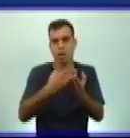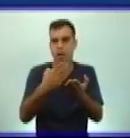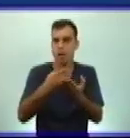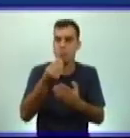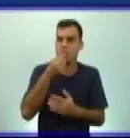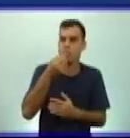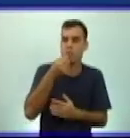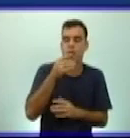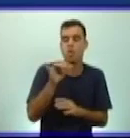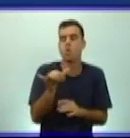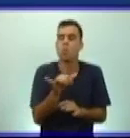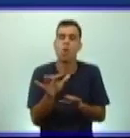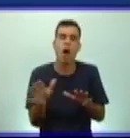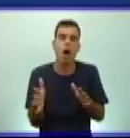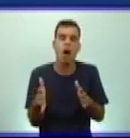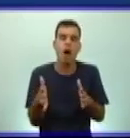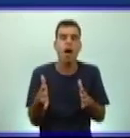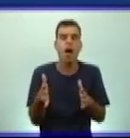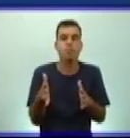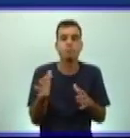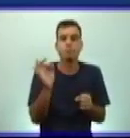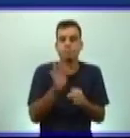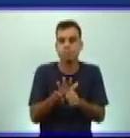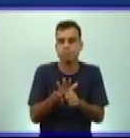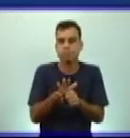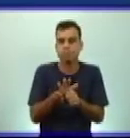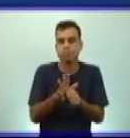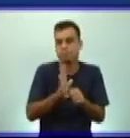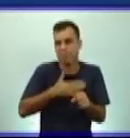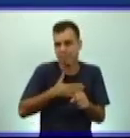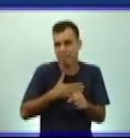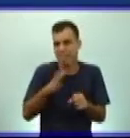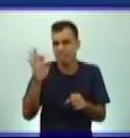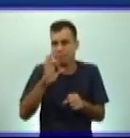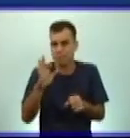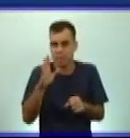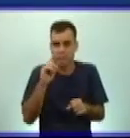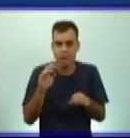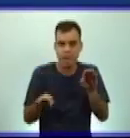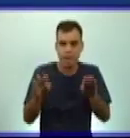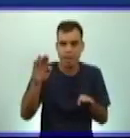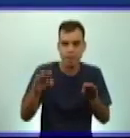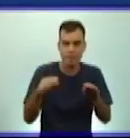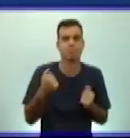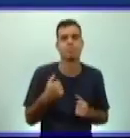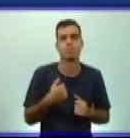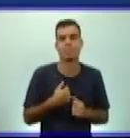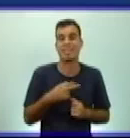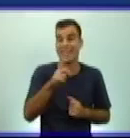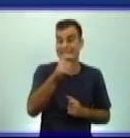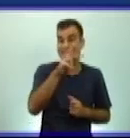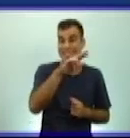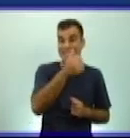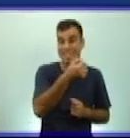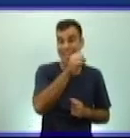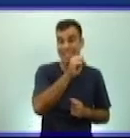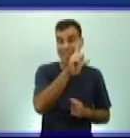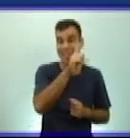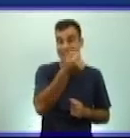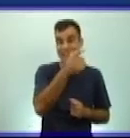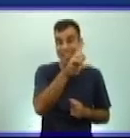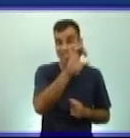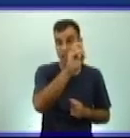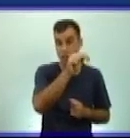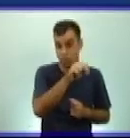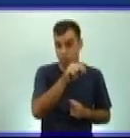nosotros establezcamos una analogía entre las magnitudes físicas de la traslación y las magnitudes físicas dentro de la rotación. Bueno,